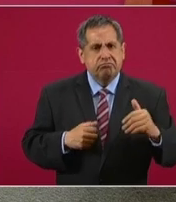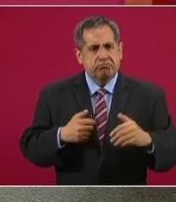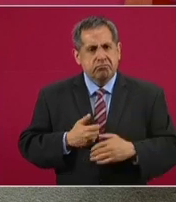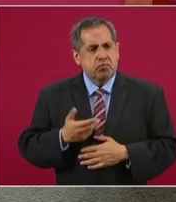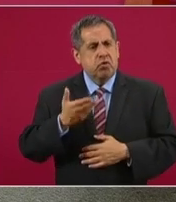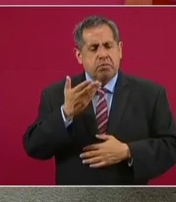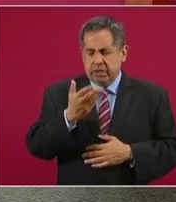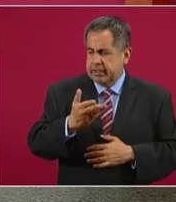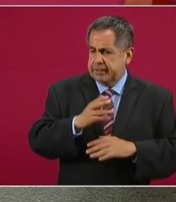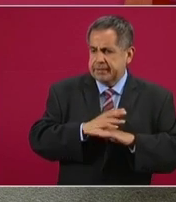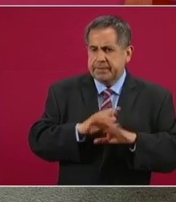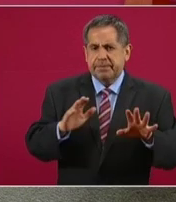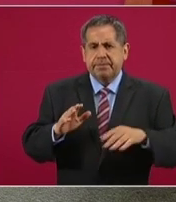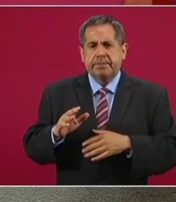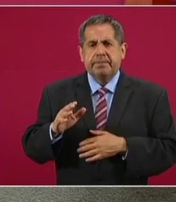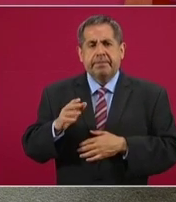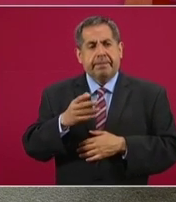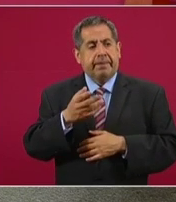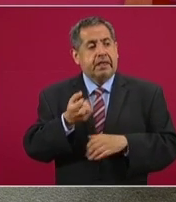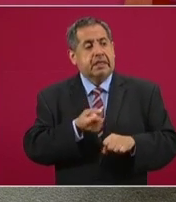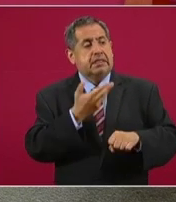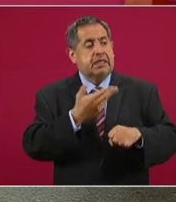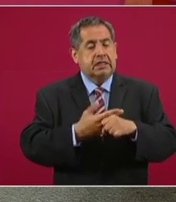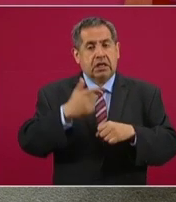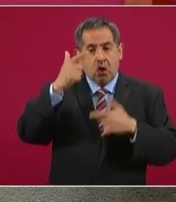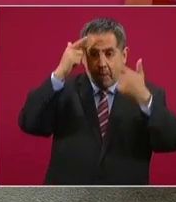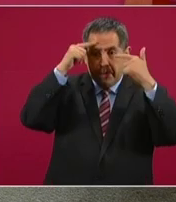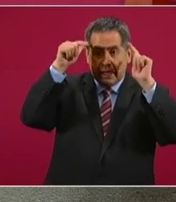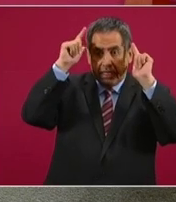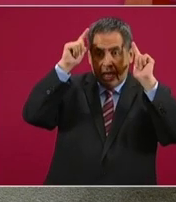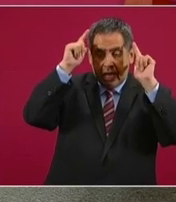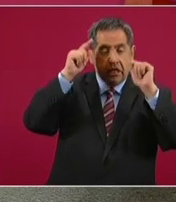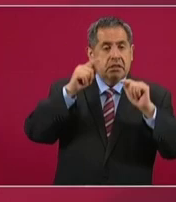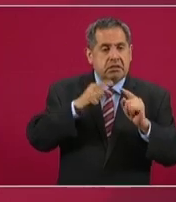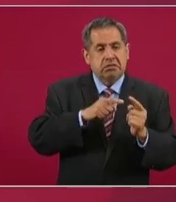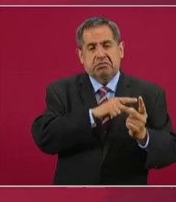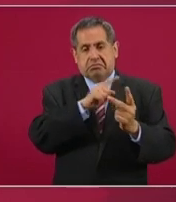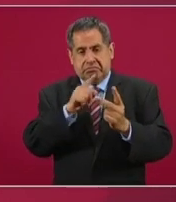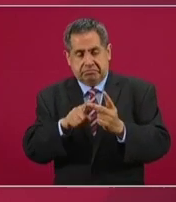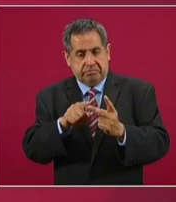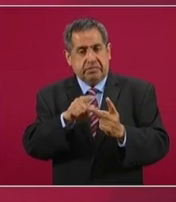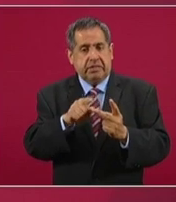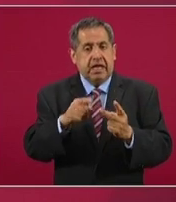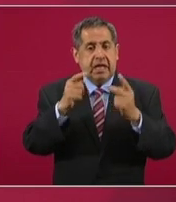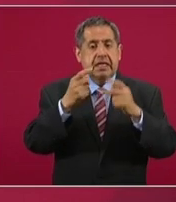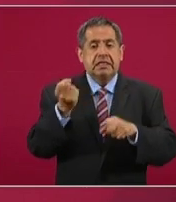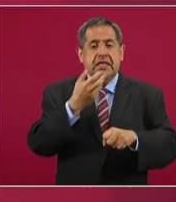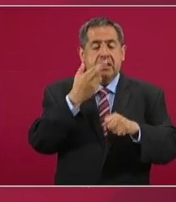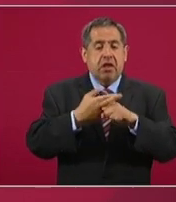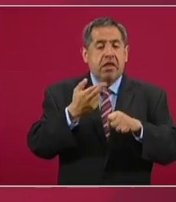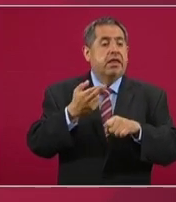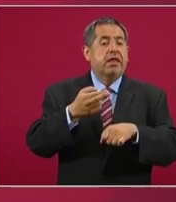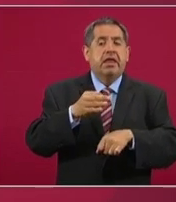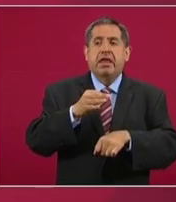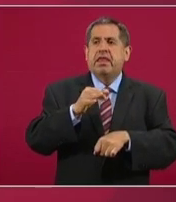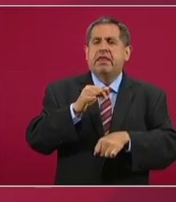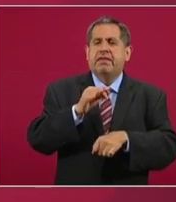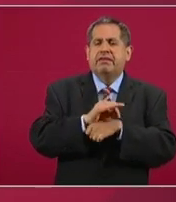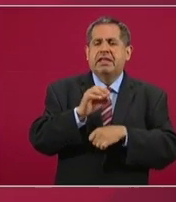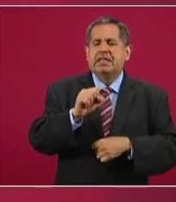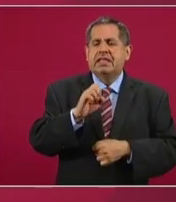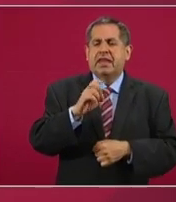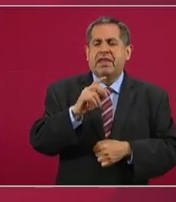tanto al secretario de marina como el secretario la defensa de